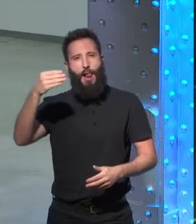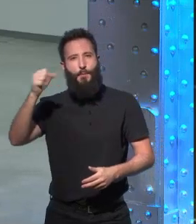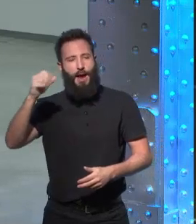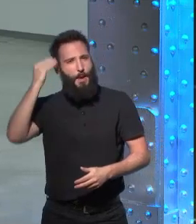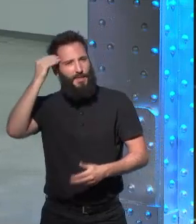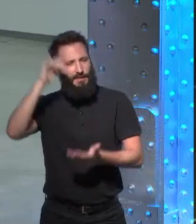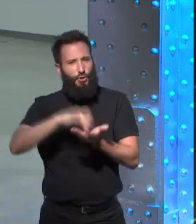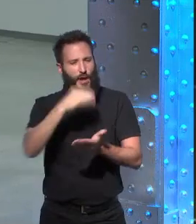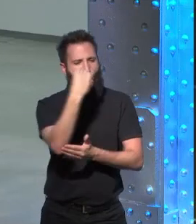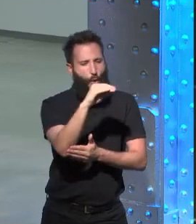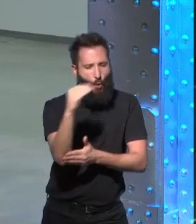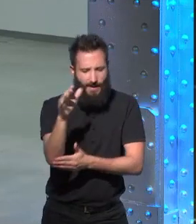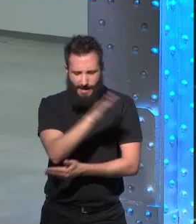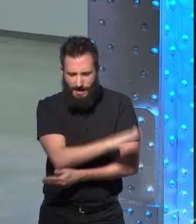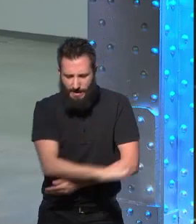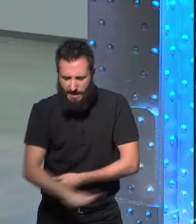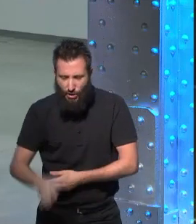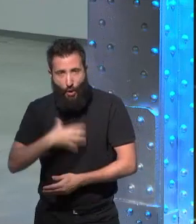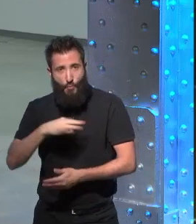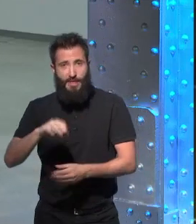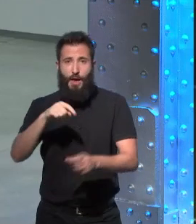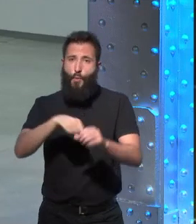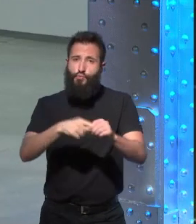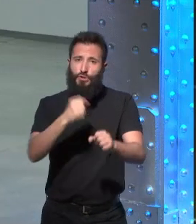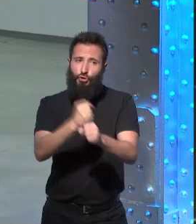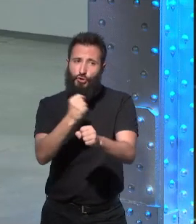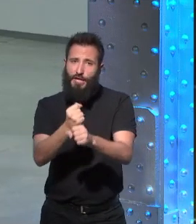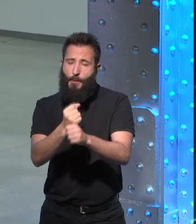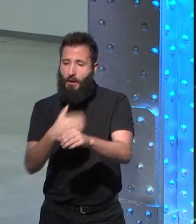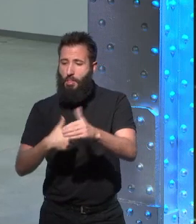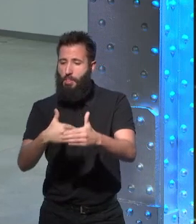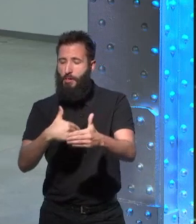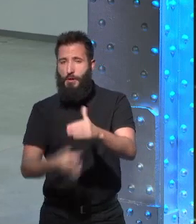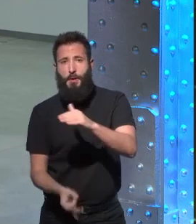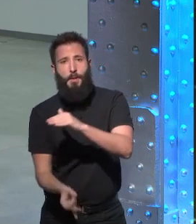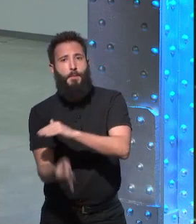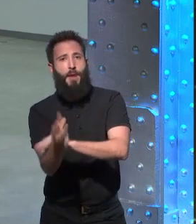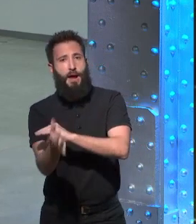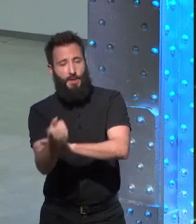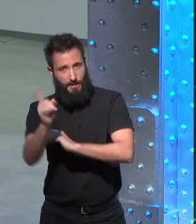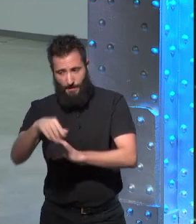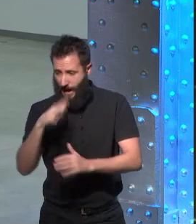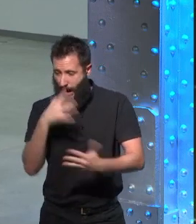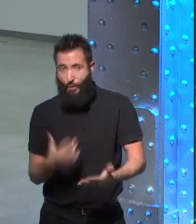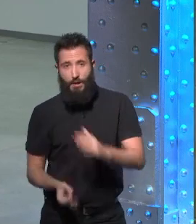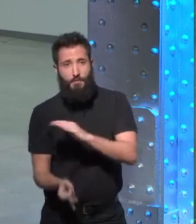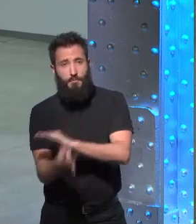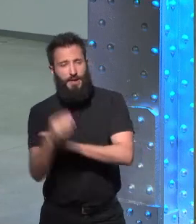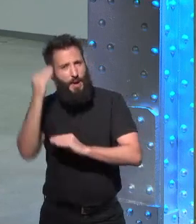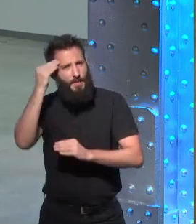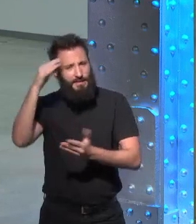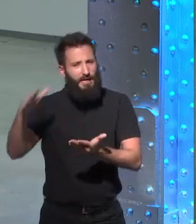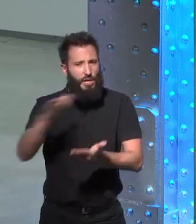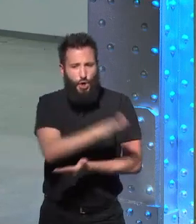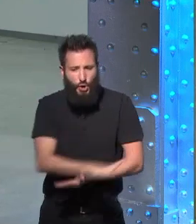preparándose para ocupar todos esos puestos de trabajo que estarán disponibles y que están ya disponibles en todos estos